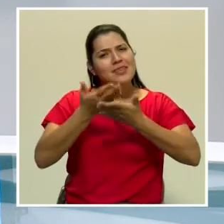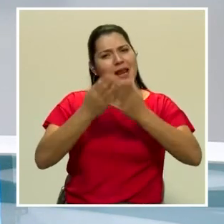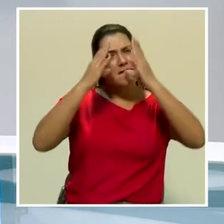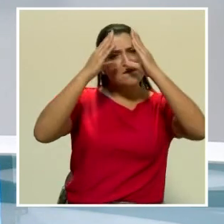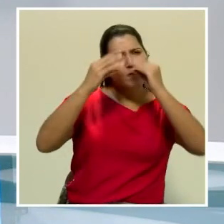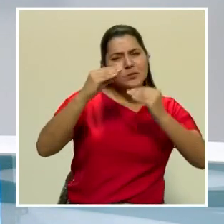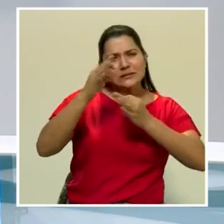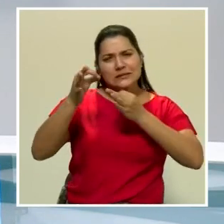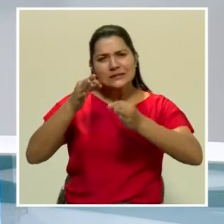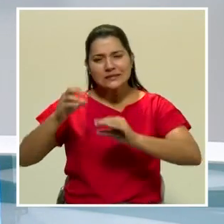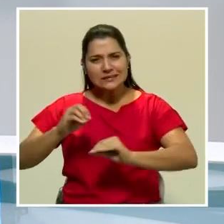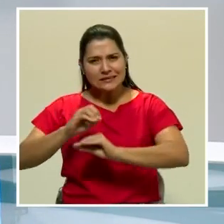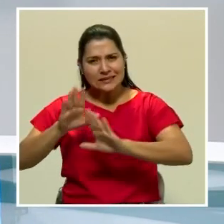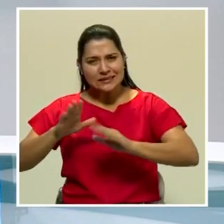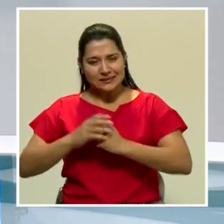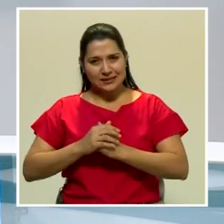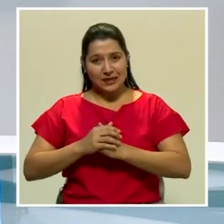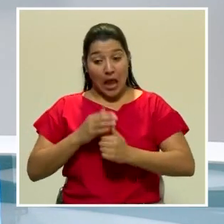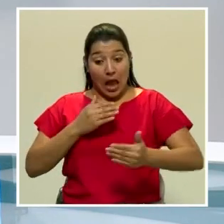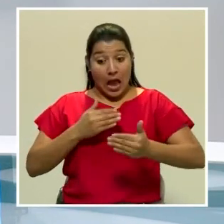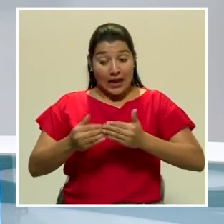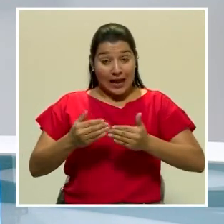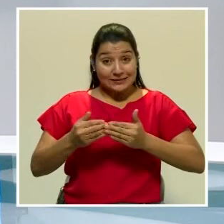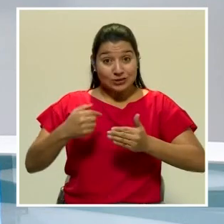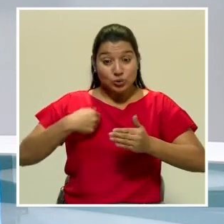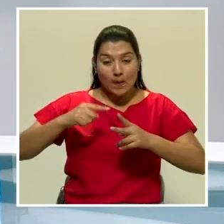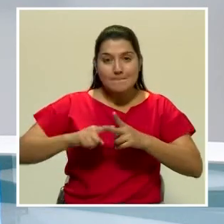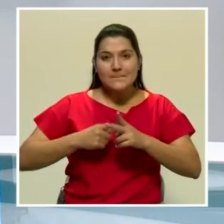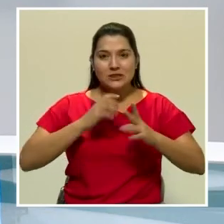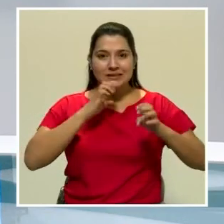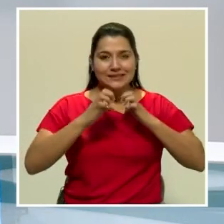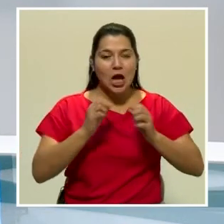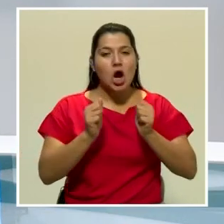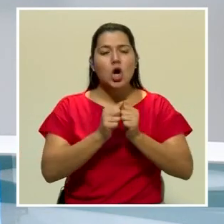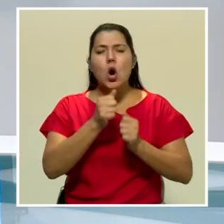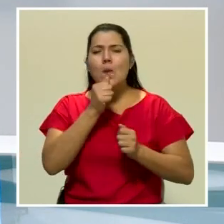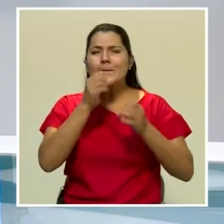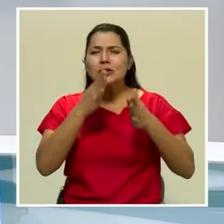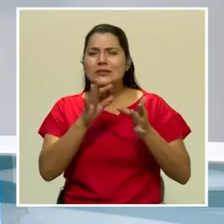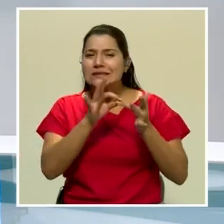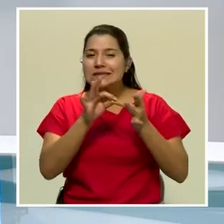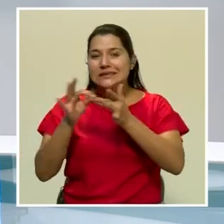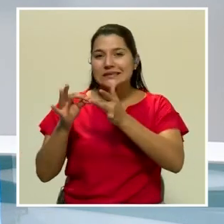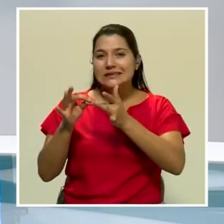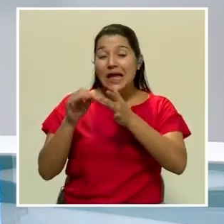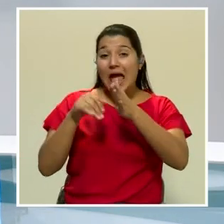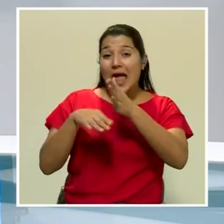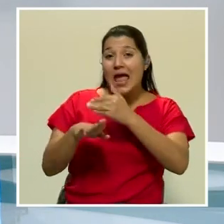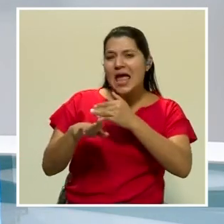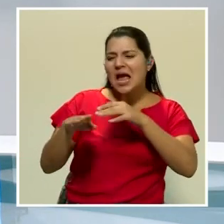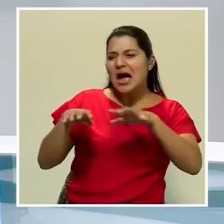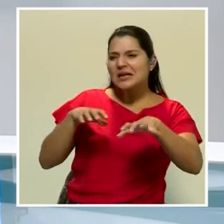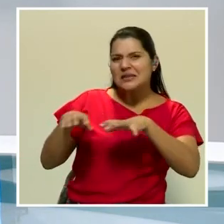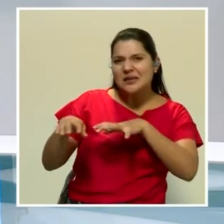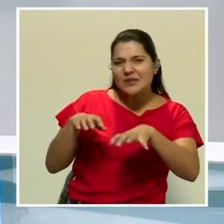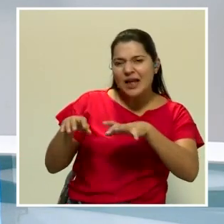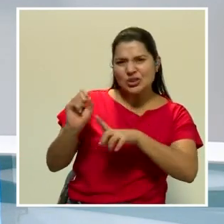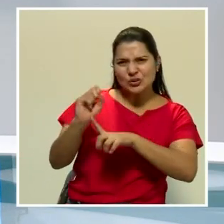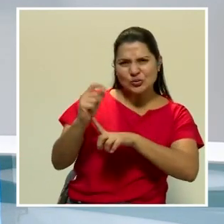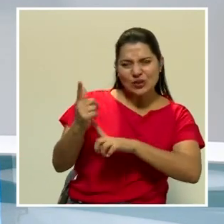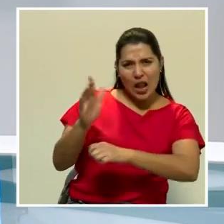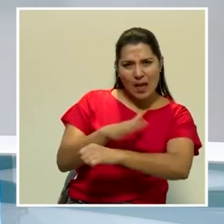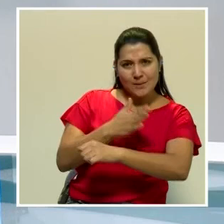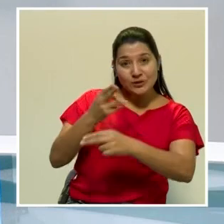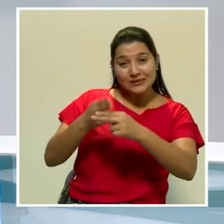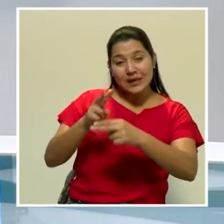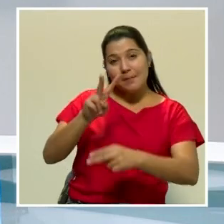contexto. En unos minutos voy a conversar con el periodista especializado en espectáculos y música,